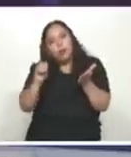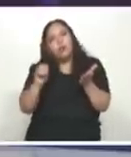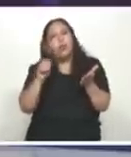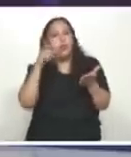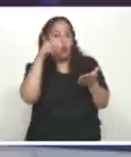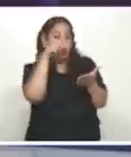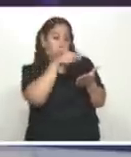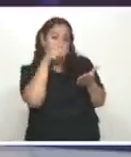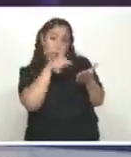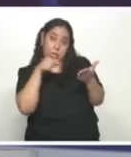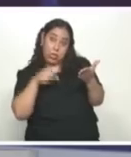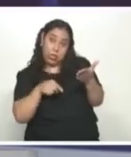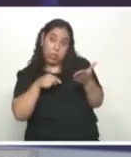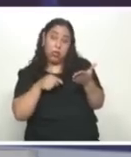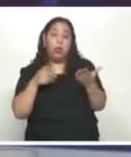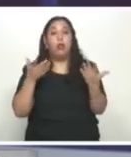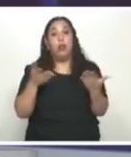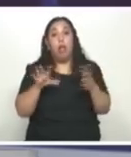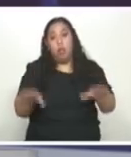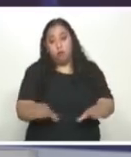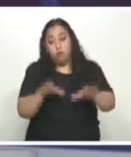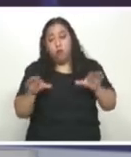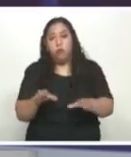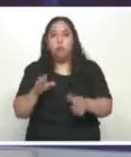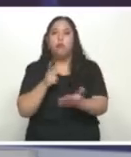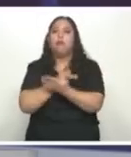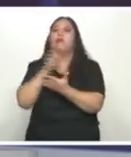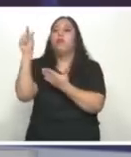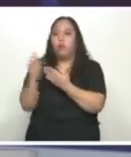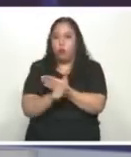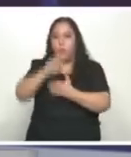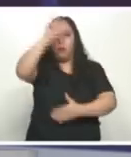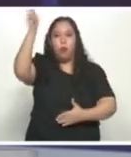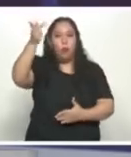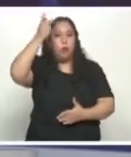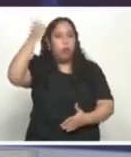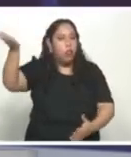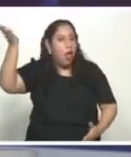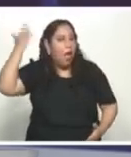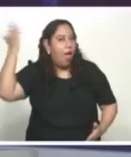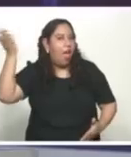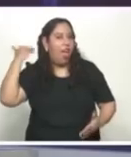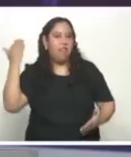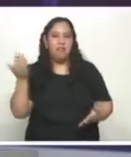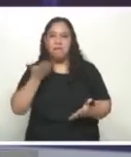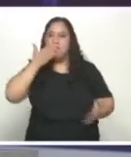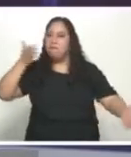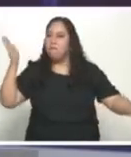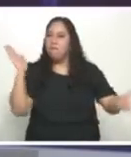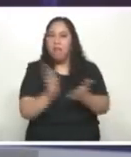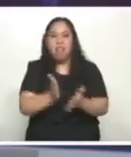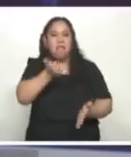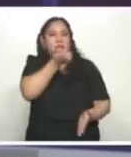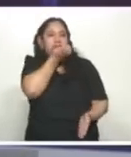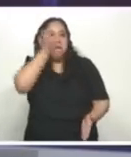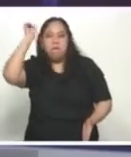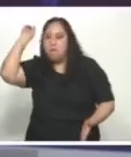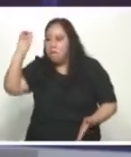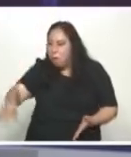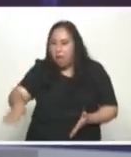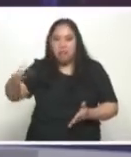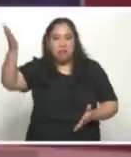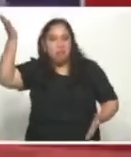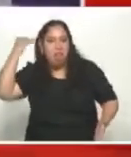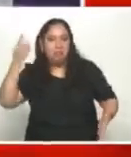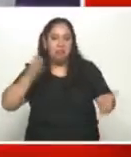Porque los programas políticos electorales han sido siempre una basura, que se ofertan derechos humanos convertidos en